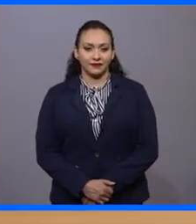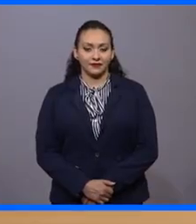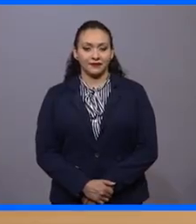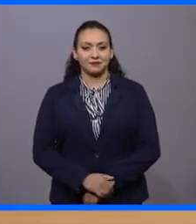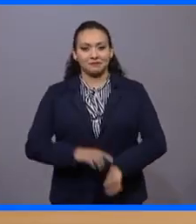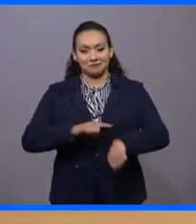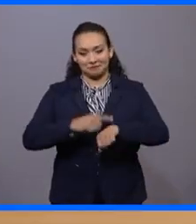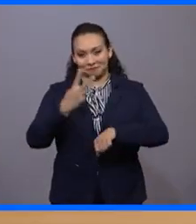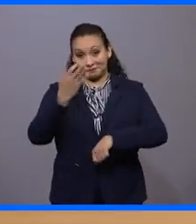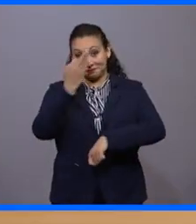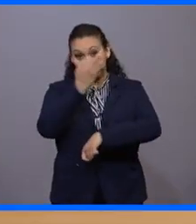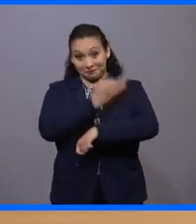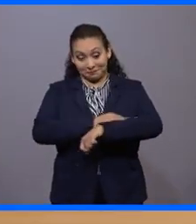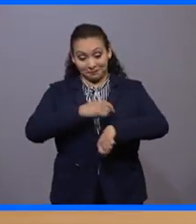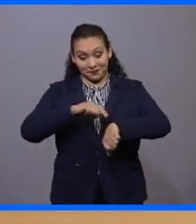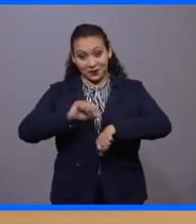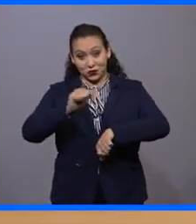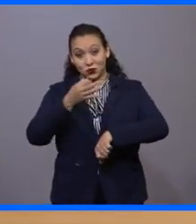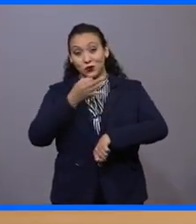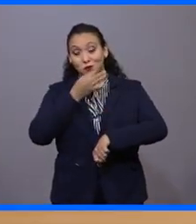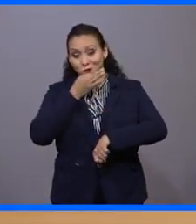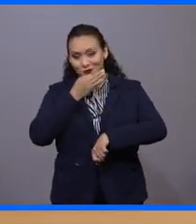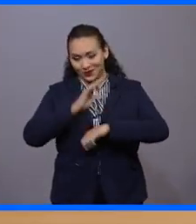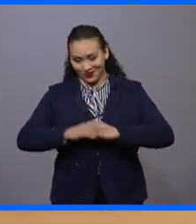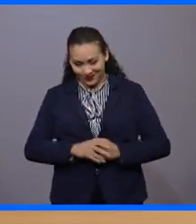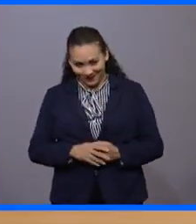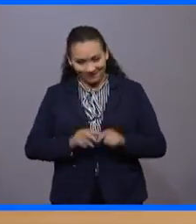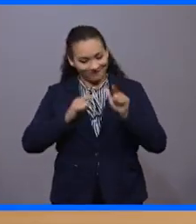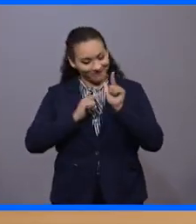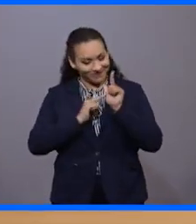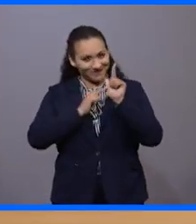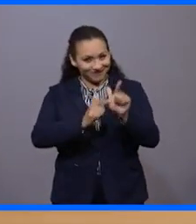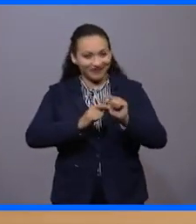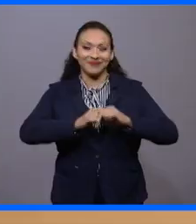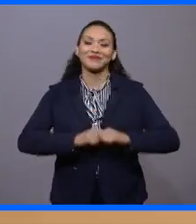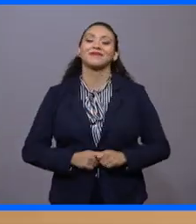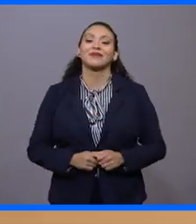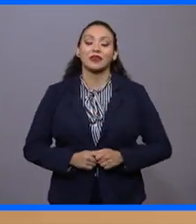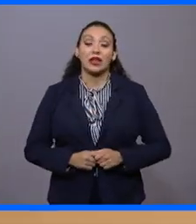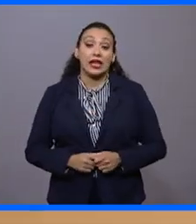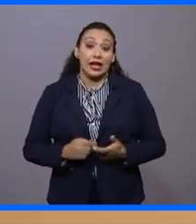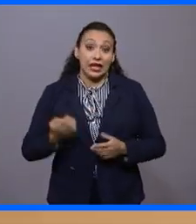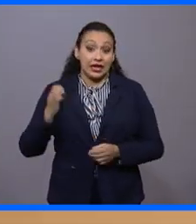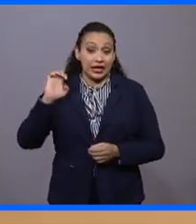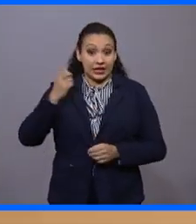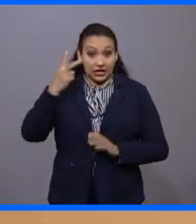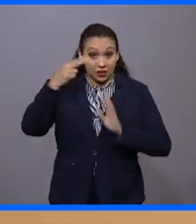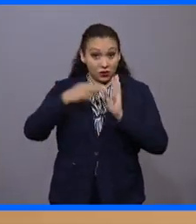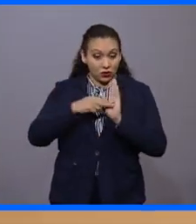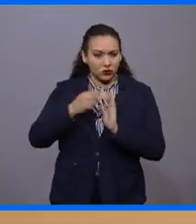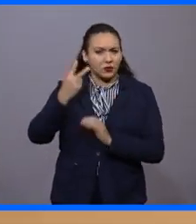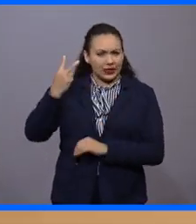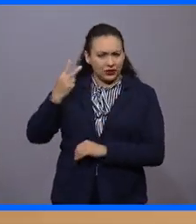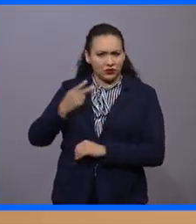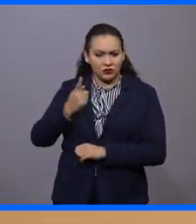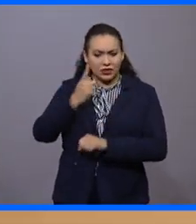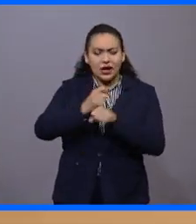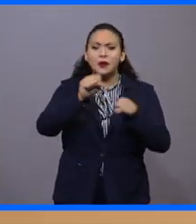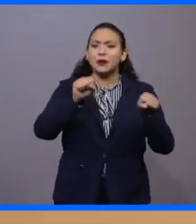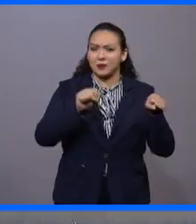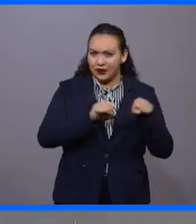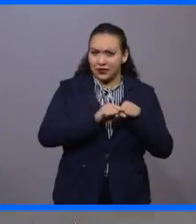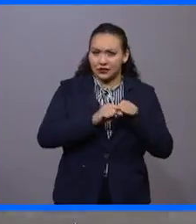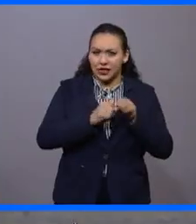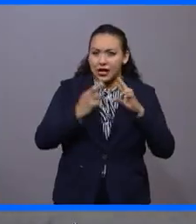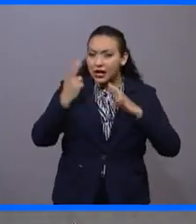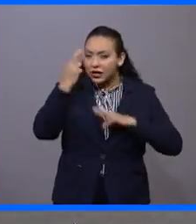Ya son las 3 de la tarde con 11 minutos. Vámonos con más. En enero de 2002, la primera sala de la Corte